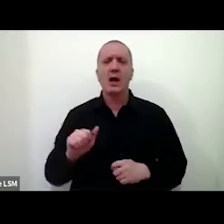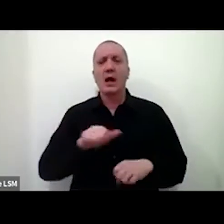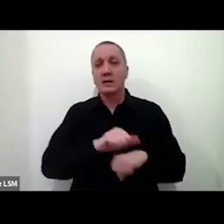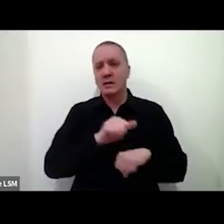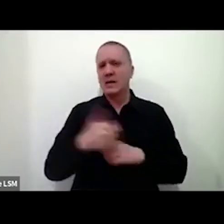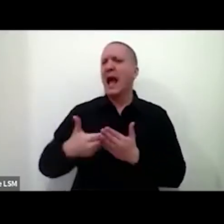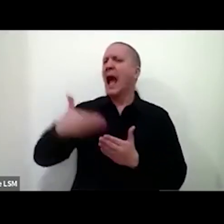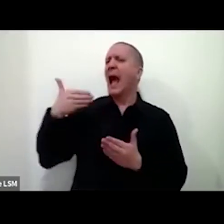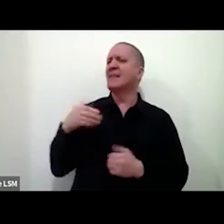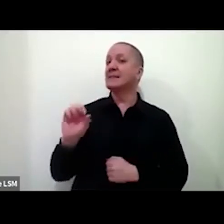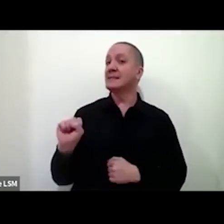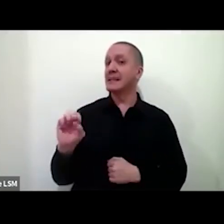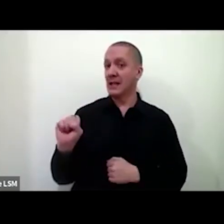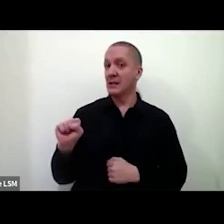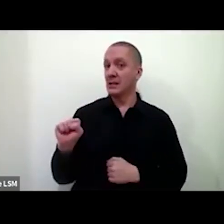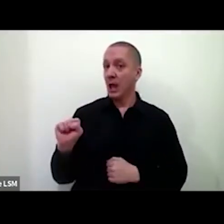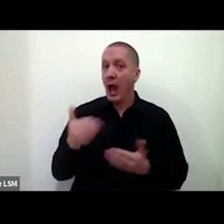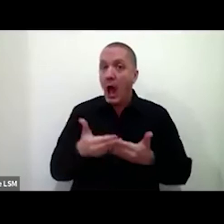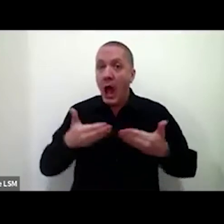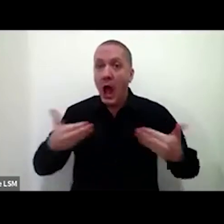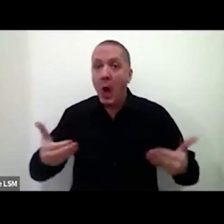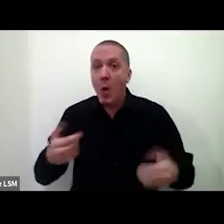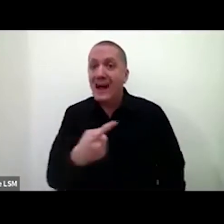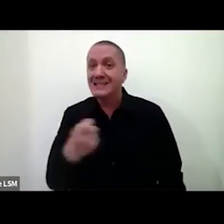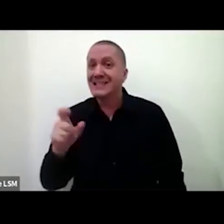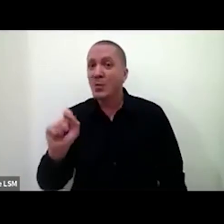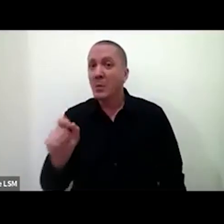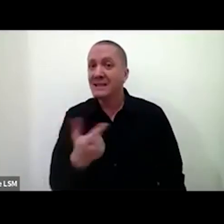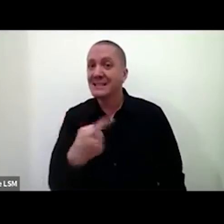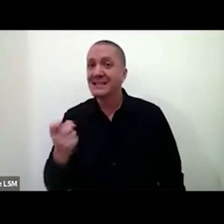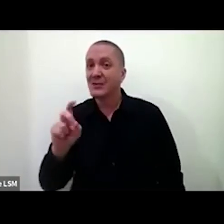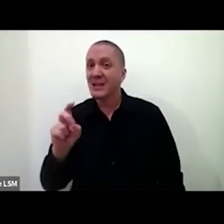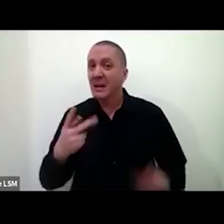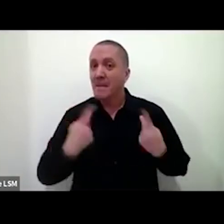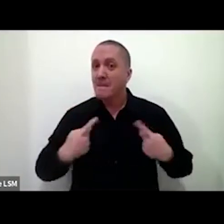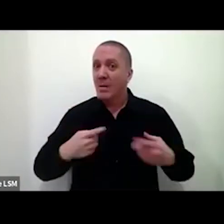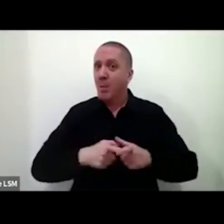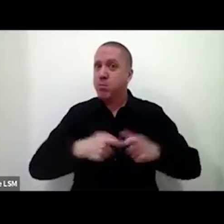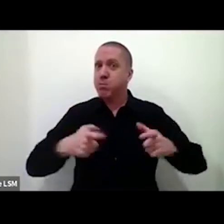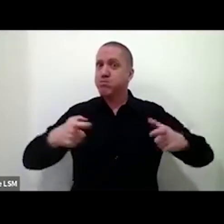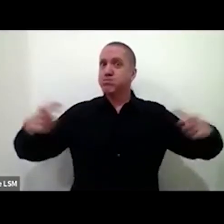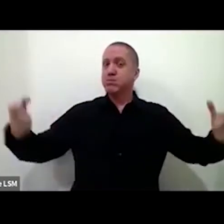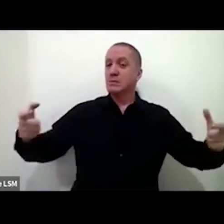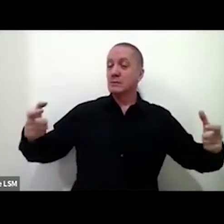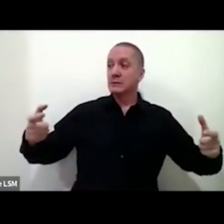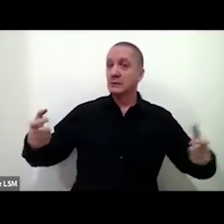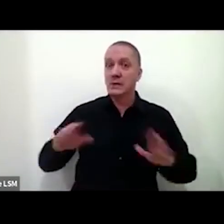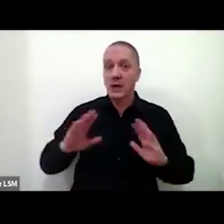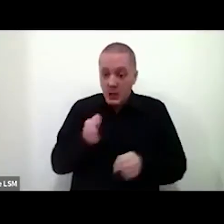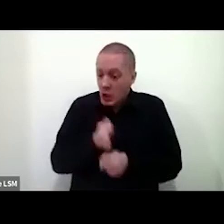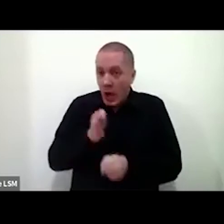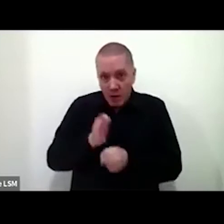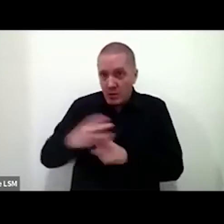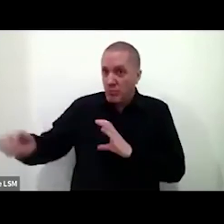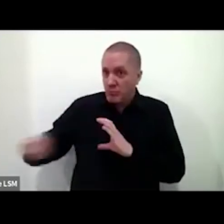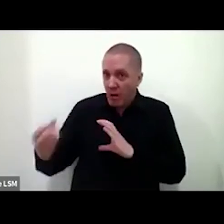personas, hoy somos 120, 130, y mientras estamos hablando de esto, siguen llegando los mensajes. No solamente recibimos a